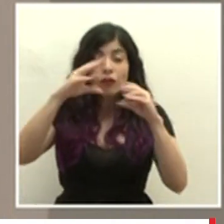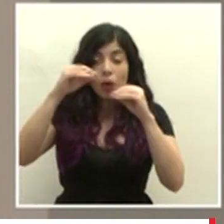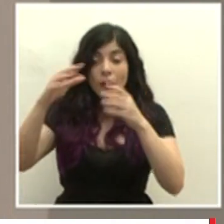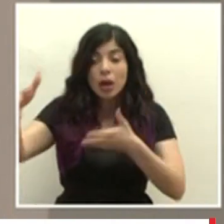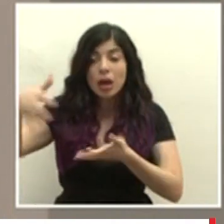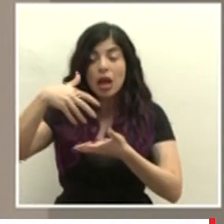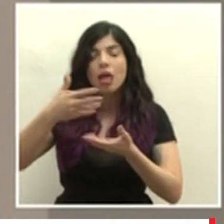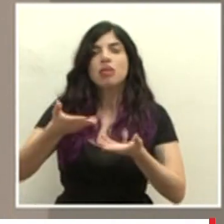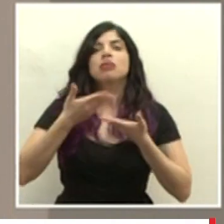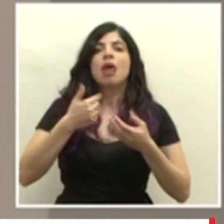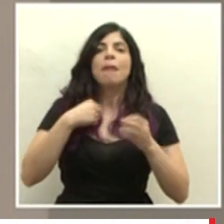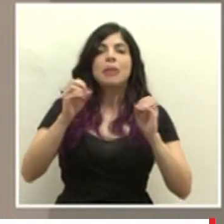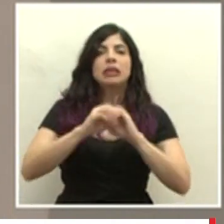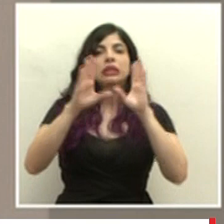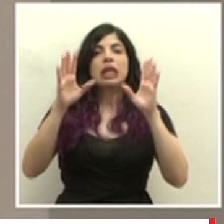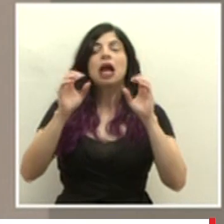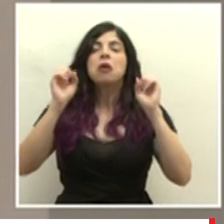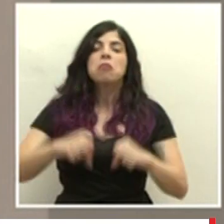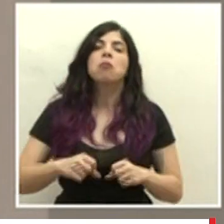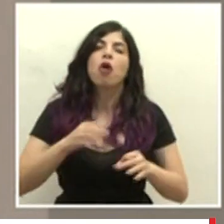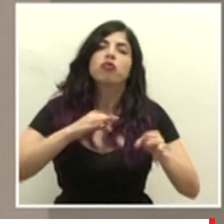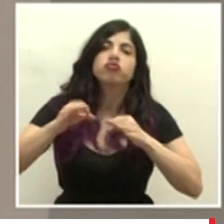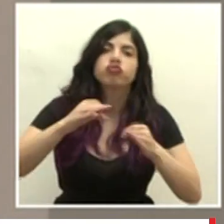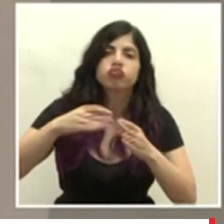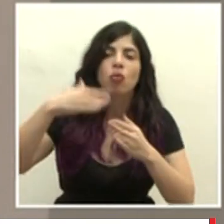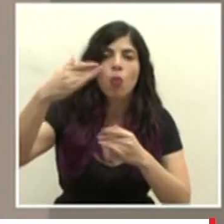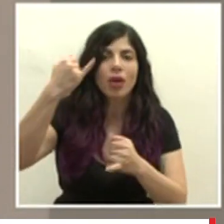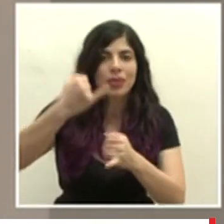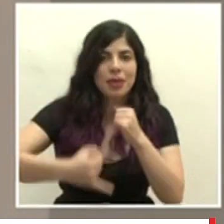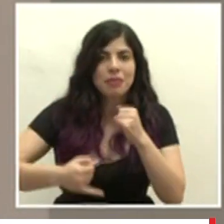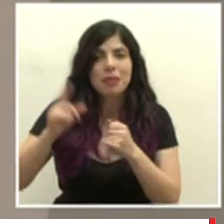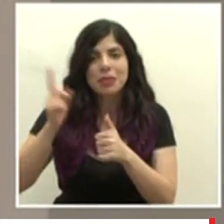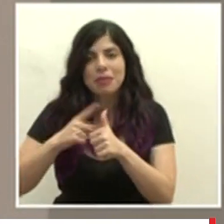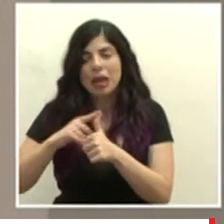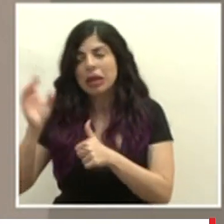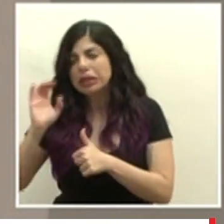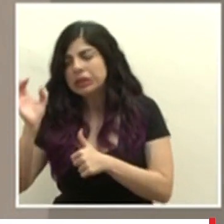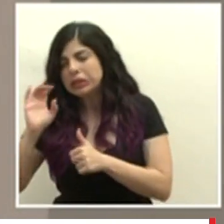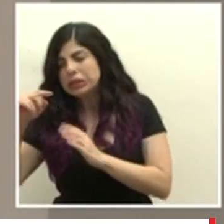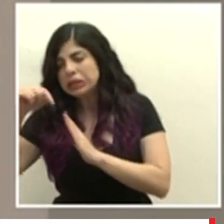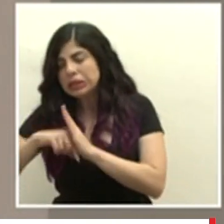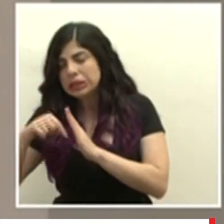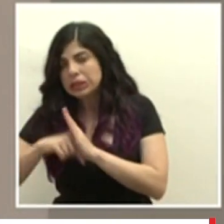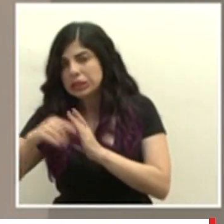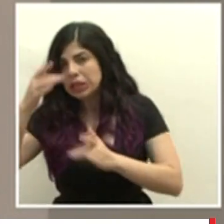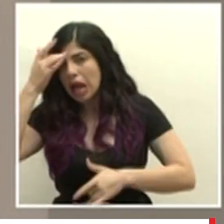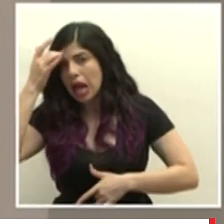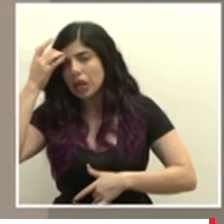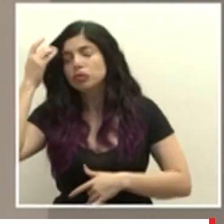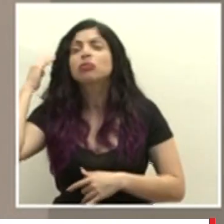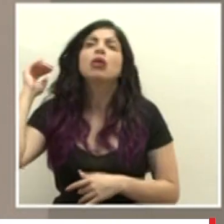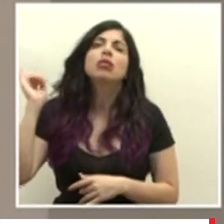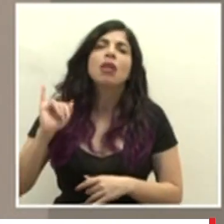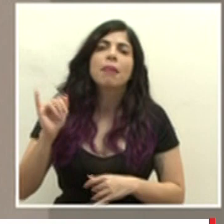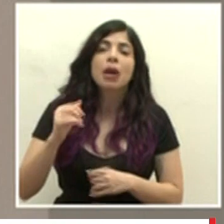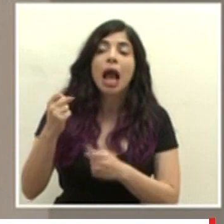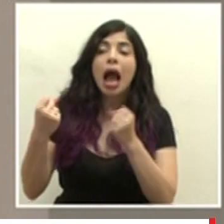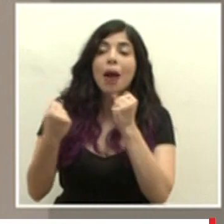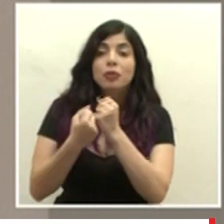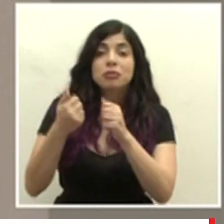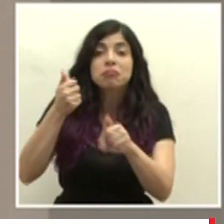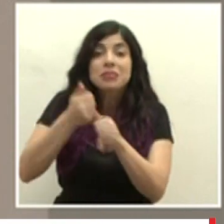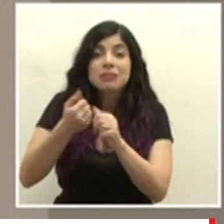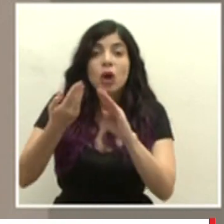cuando ya haya concluido este operativo de búsqueda amplificada de casos, en donde le digo, podemos incluso con el apoyo de la